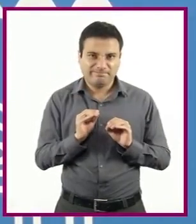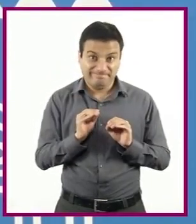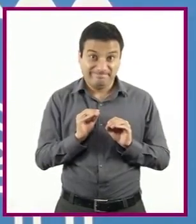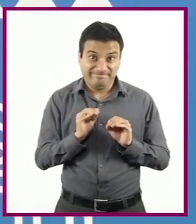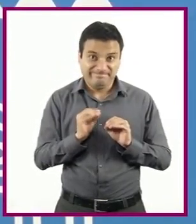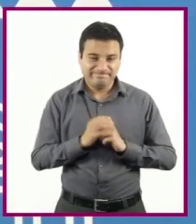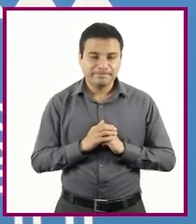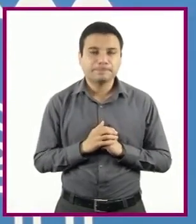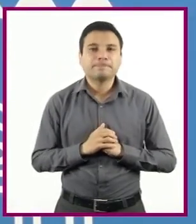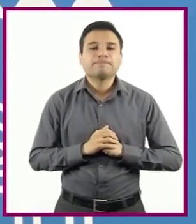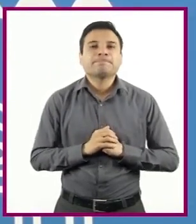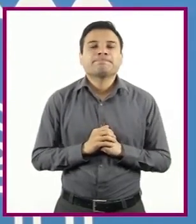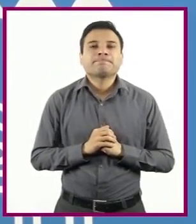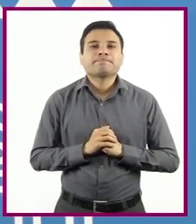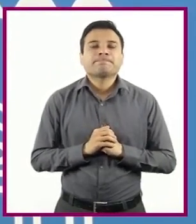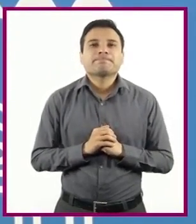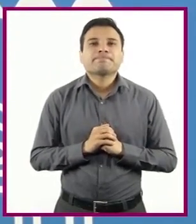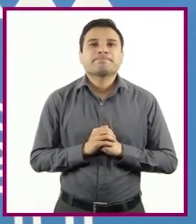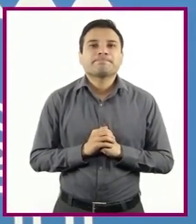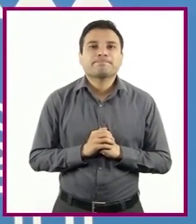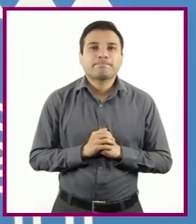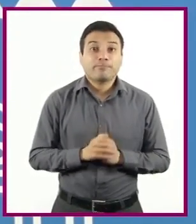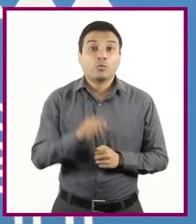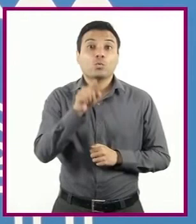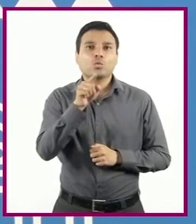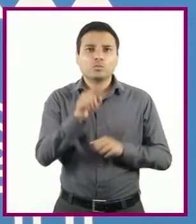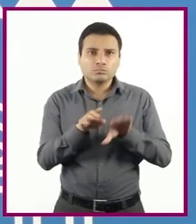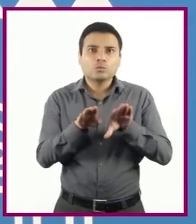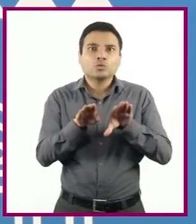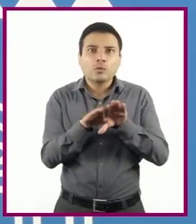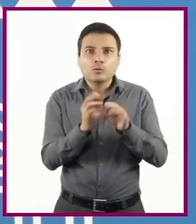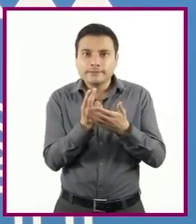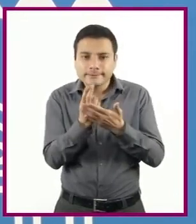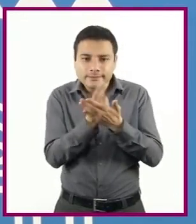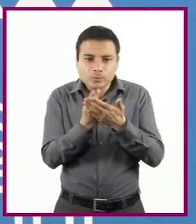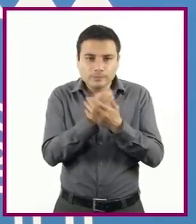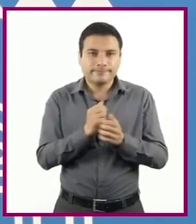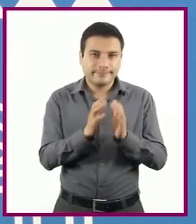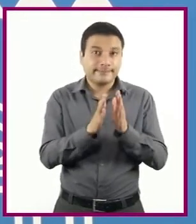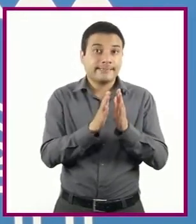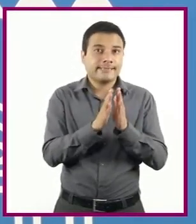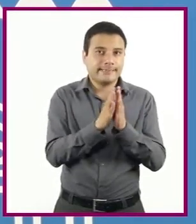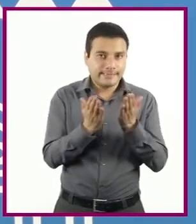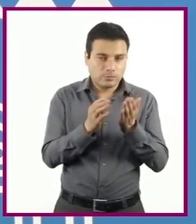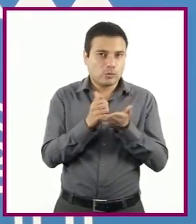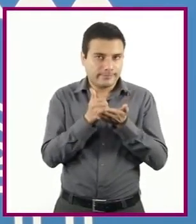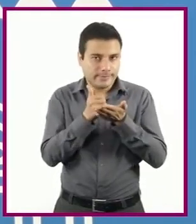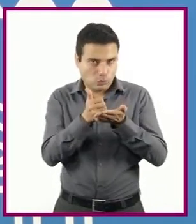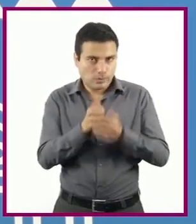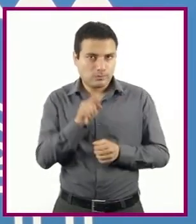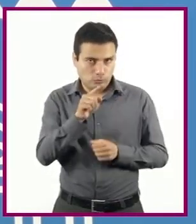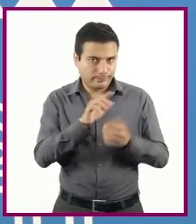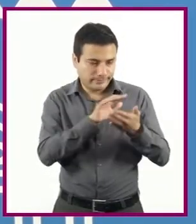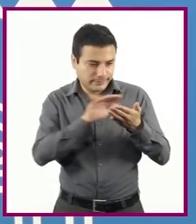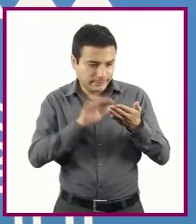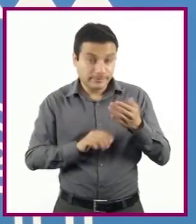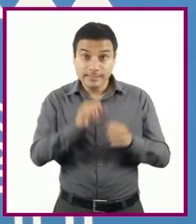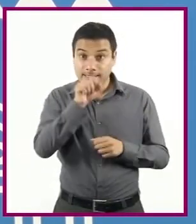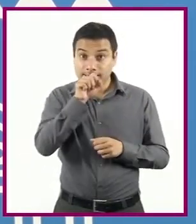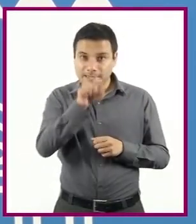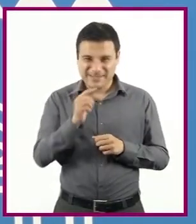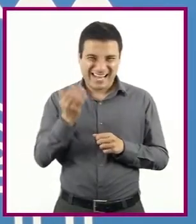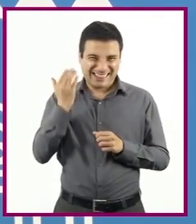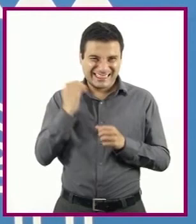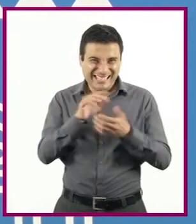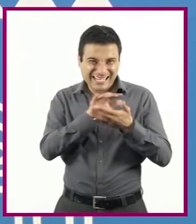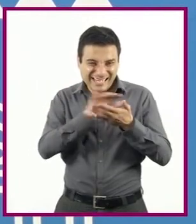resolver el reto de la sesión, no duden en apoyarse en su libro de texto. Además, como mencionamos en la lectura,